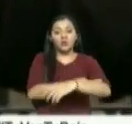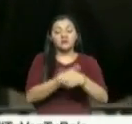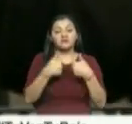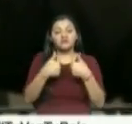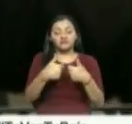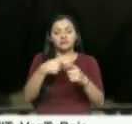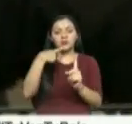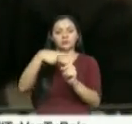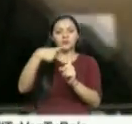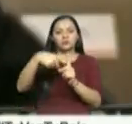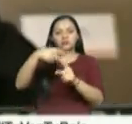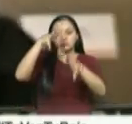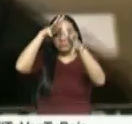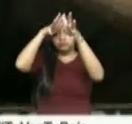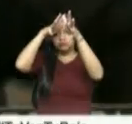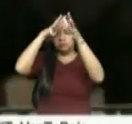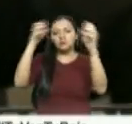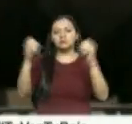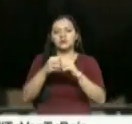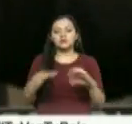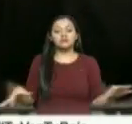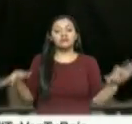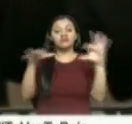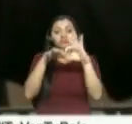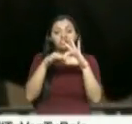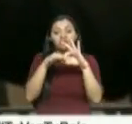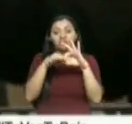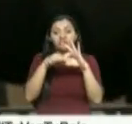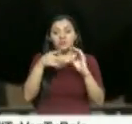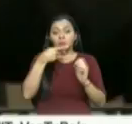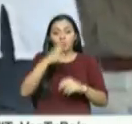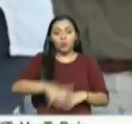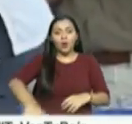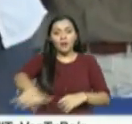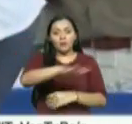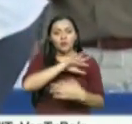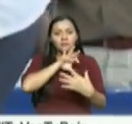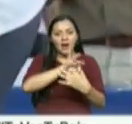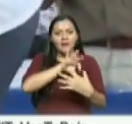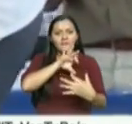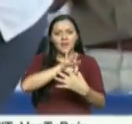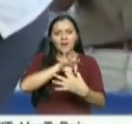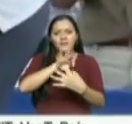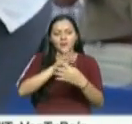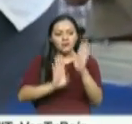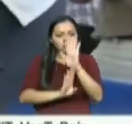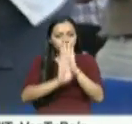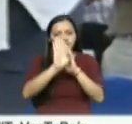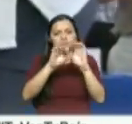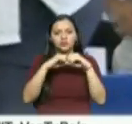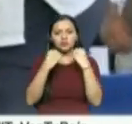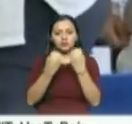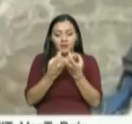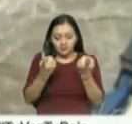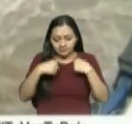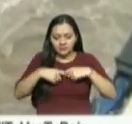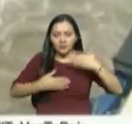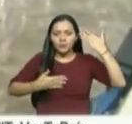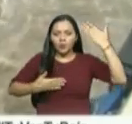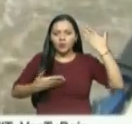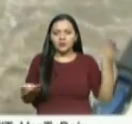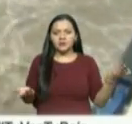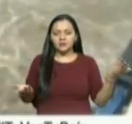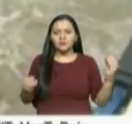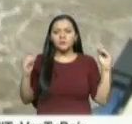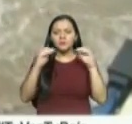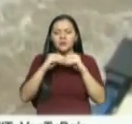vigor intelectual y con una conexión muy fuerte con aquellos por los que vale la pena ser políticos. Los